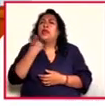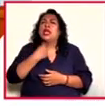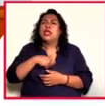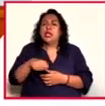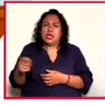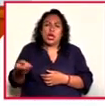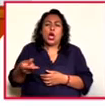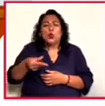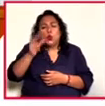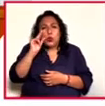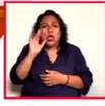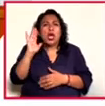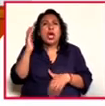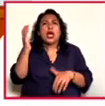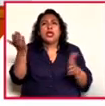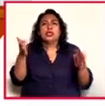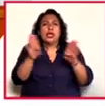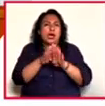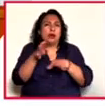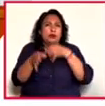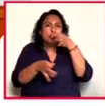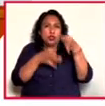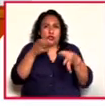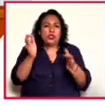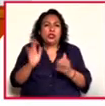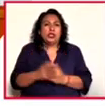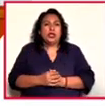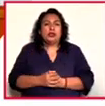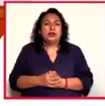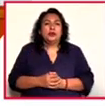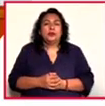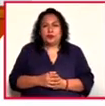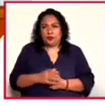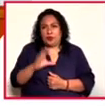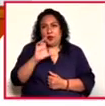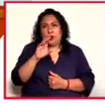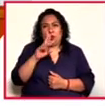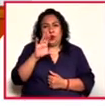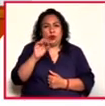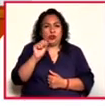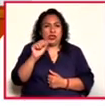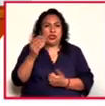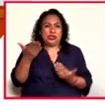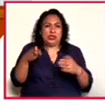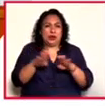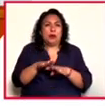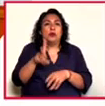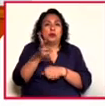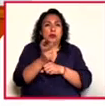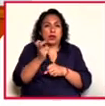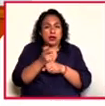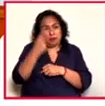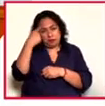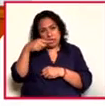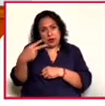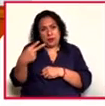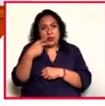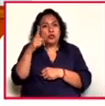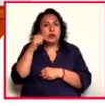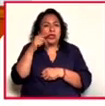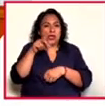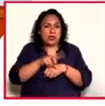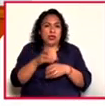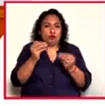tequila? Cerramos este programa escuchando a Cuco Sánchez y con la invitación a la que nos acompañen el día de mañana. Muchas